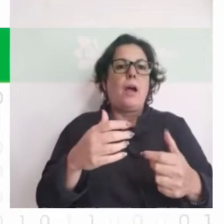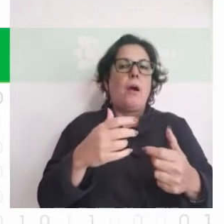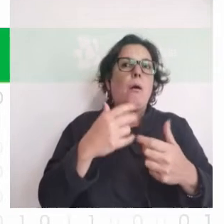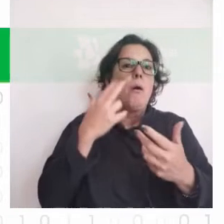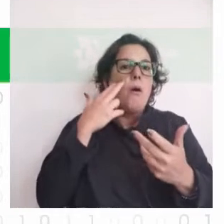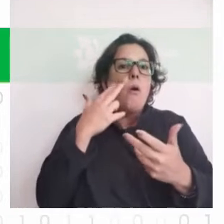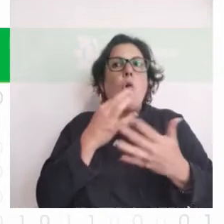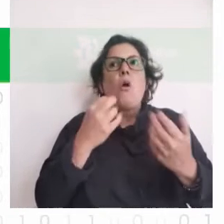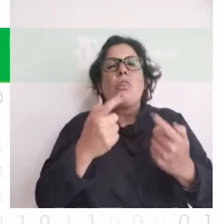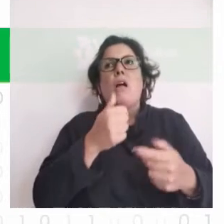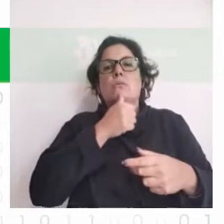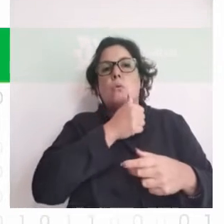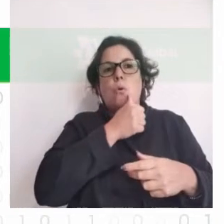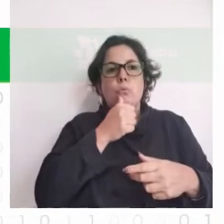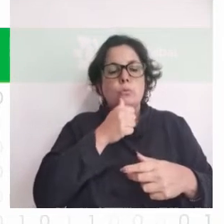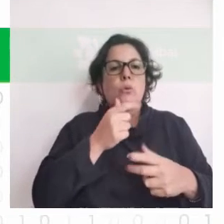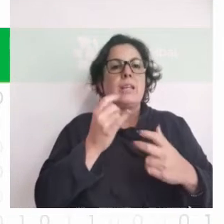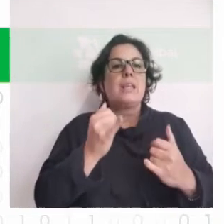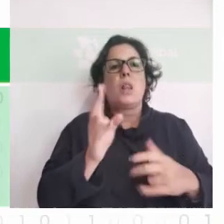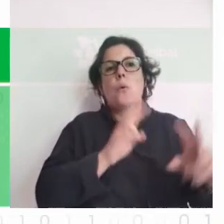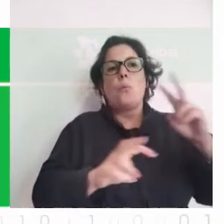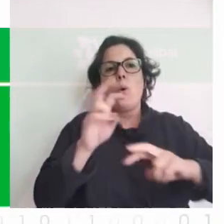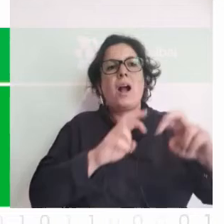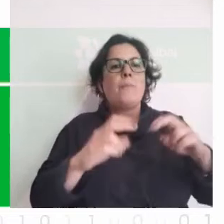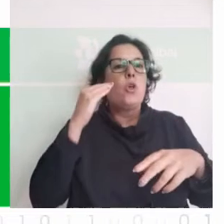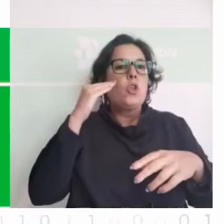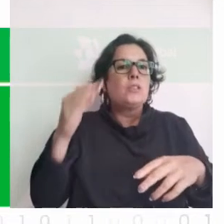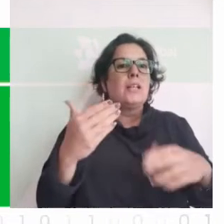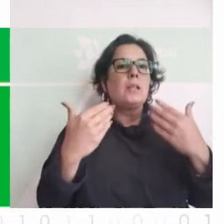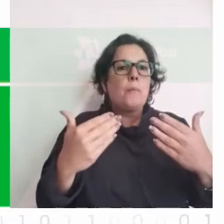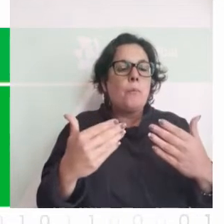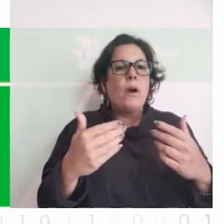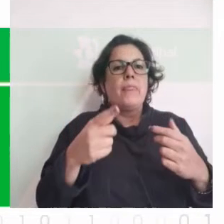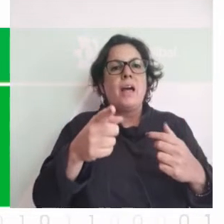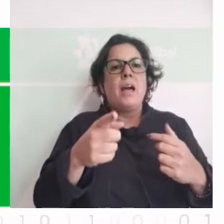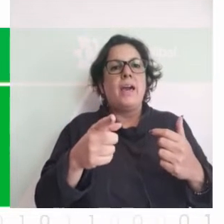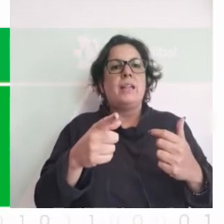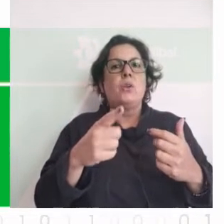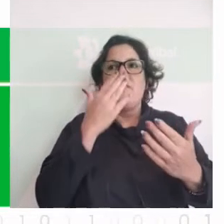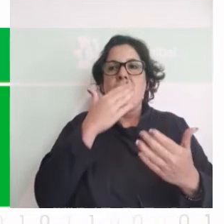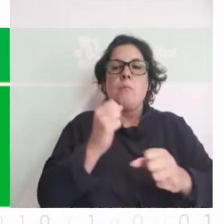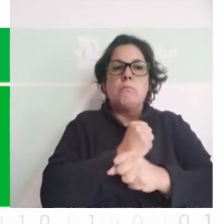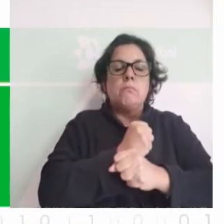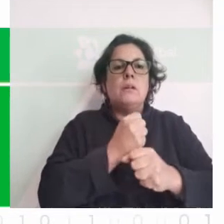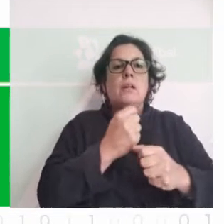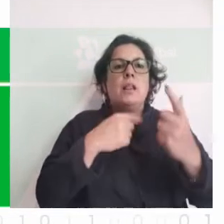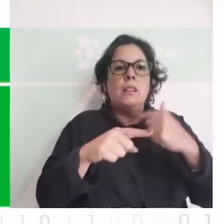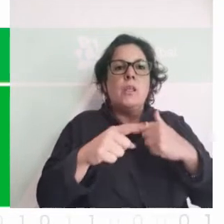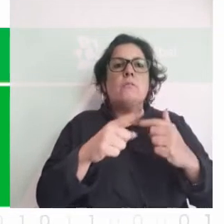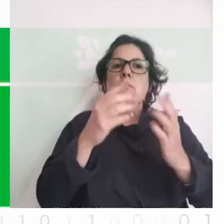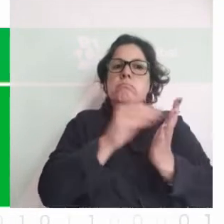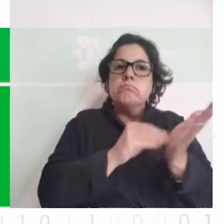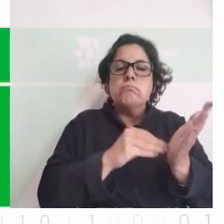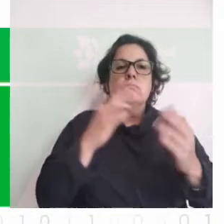a dar solución. Y buscábamos que los docentes pudieran performar este comportamiento deseado, que, bueno, se manifestaron anotarse al taller o